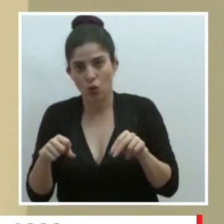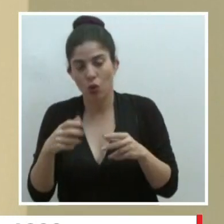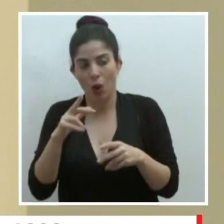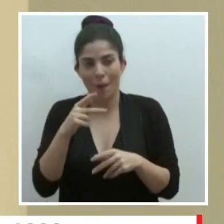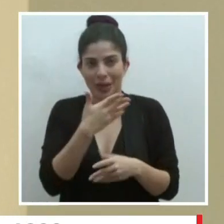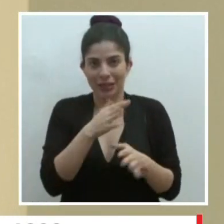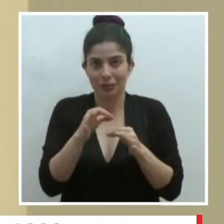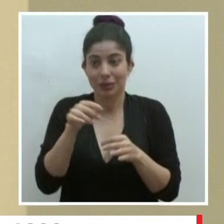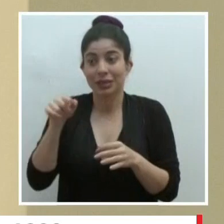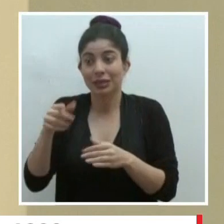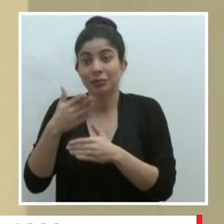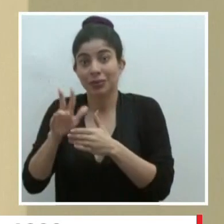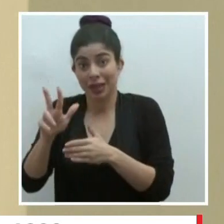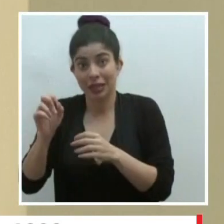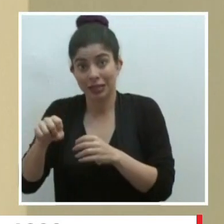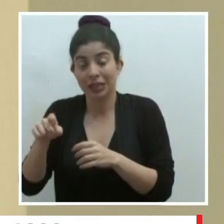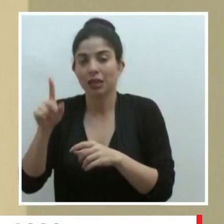compañera anteriormente.